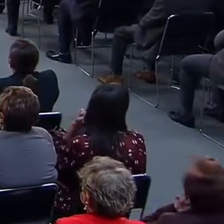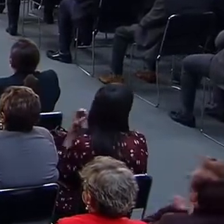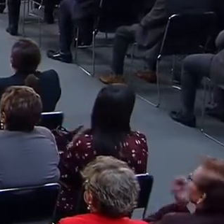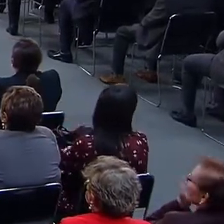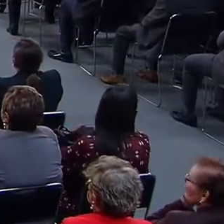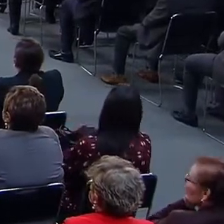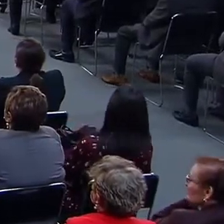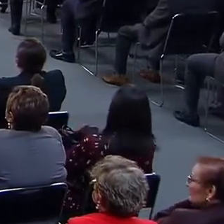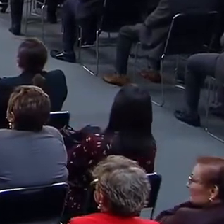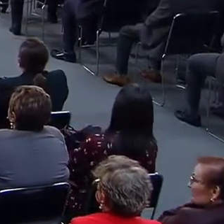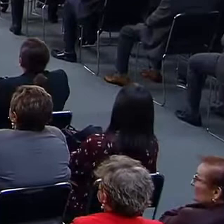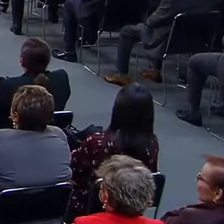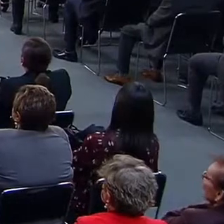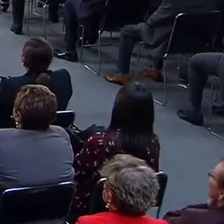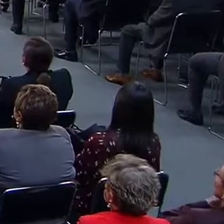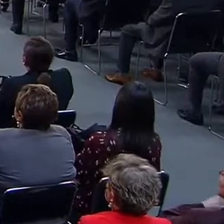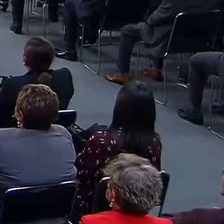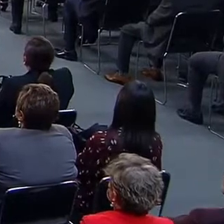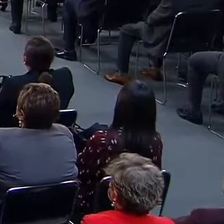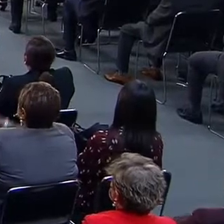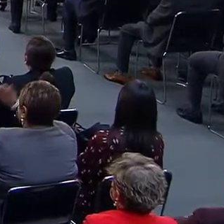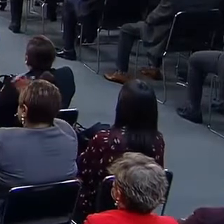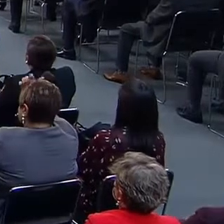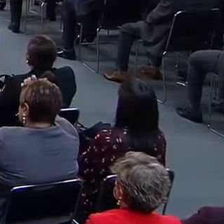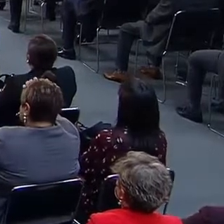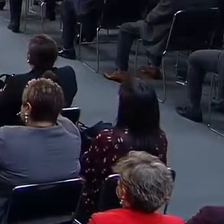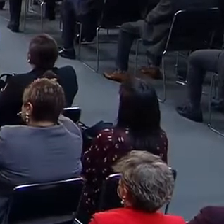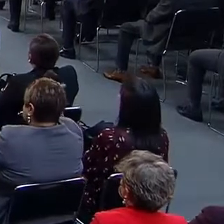presencia también de nuestro amigo Mario Delgado,